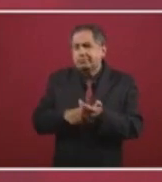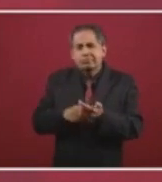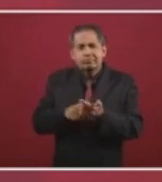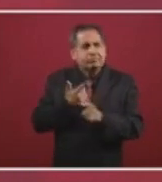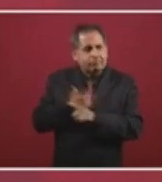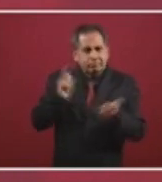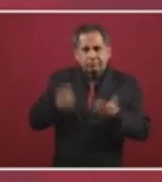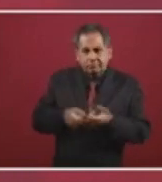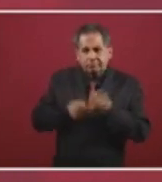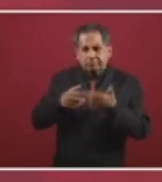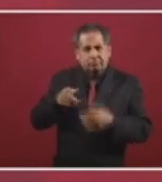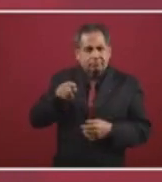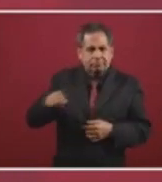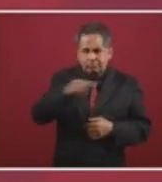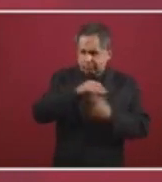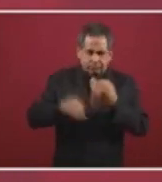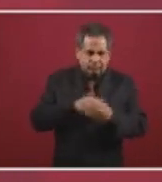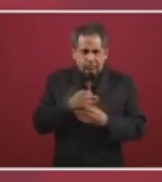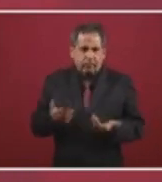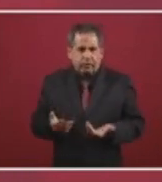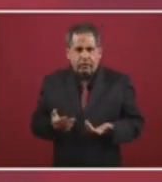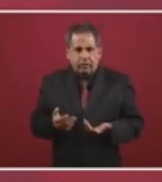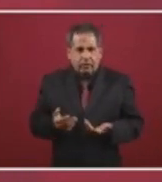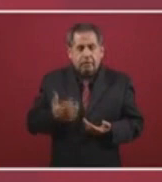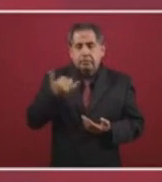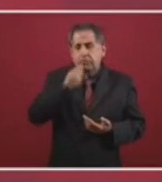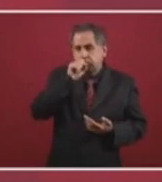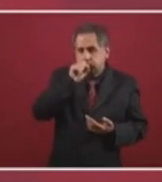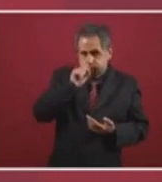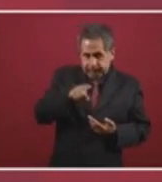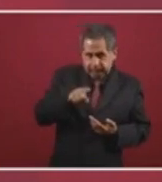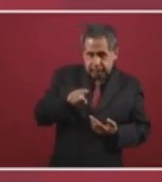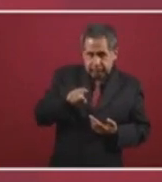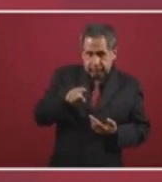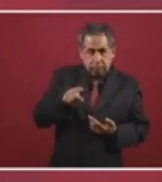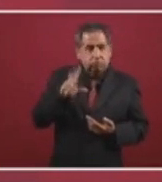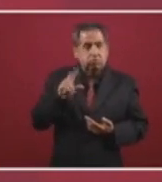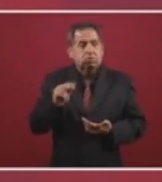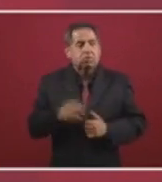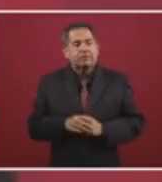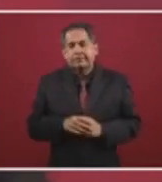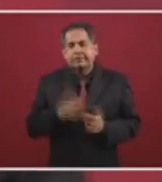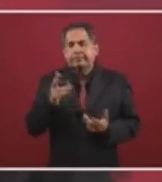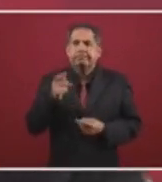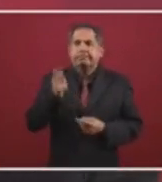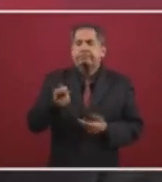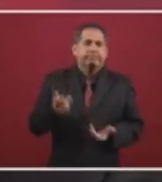libertad a todos y no tener